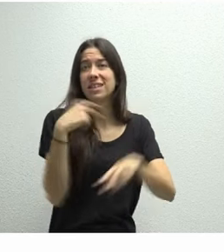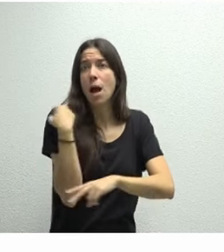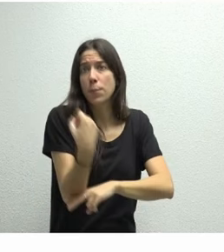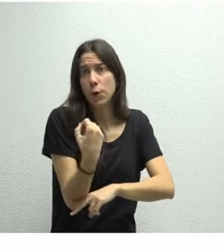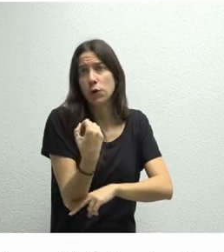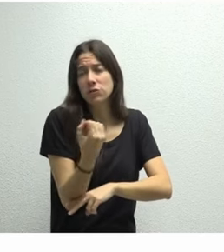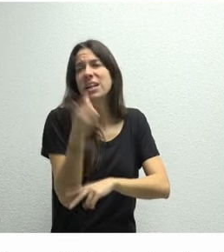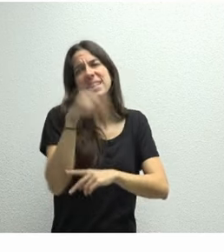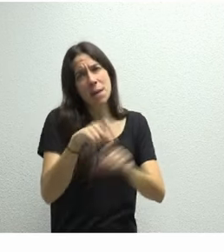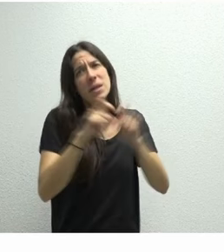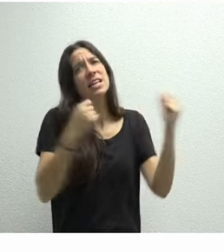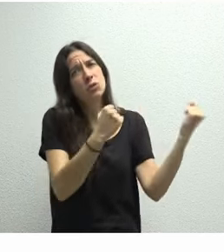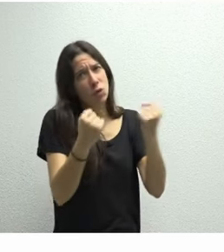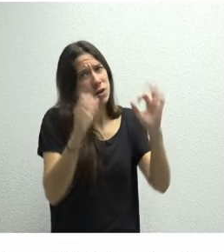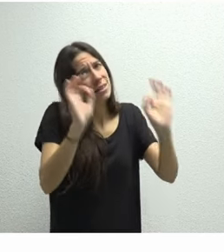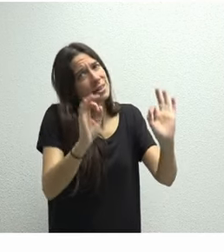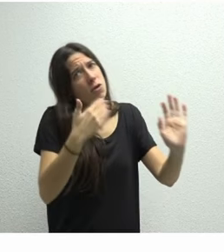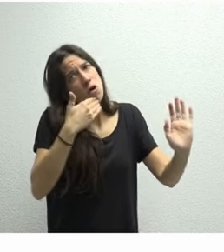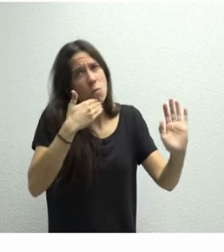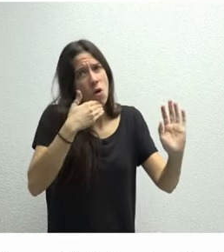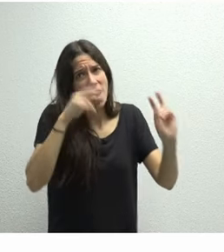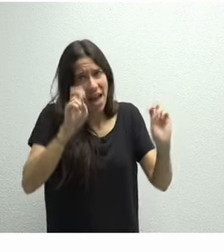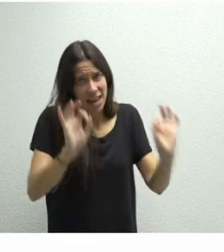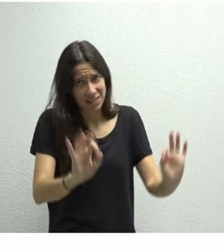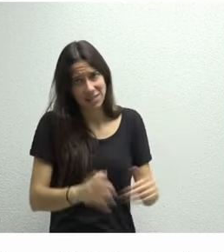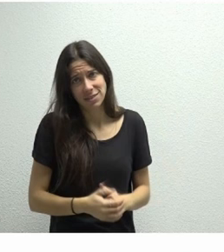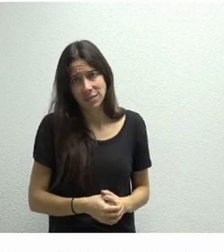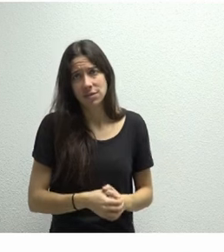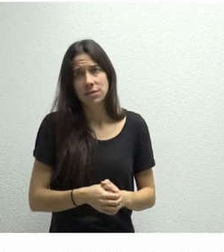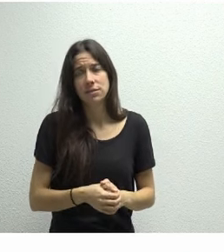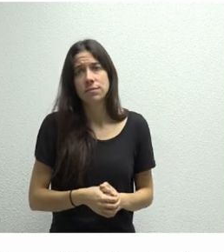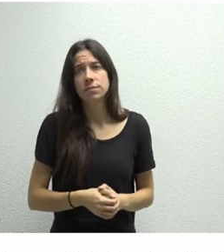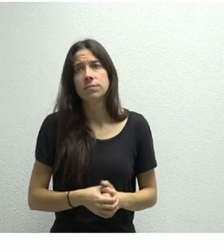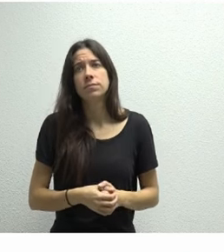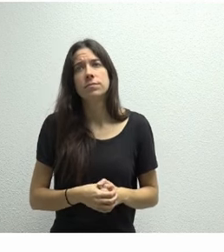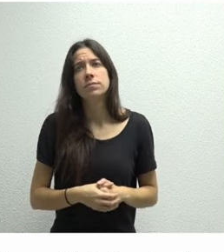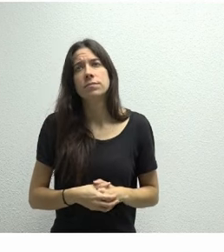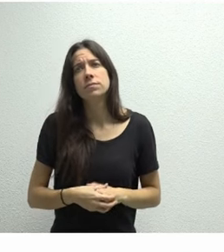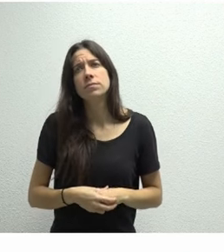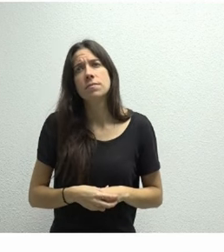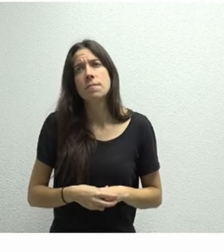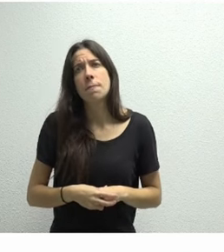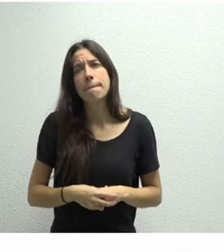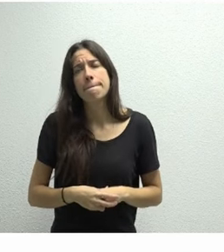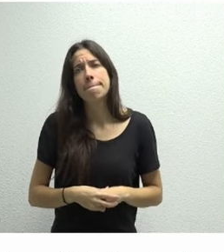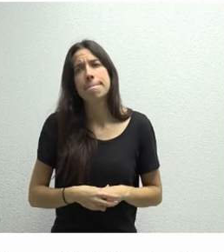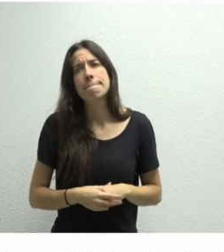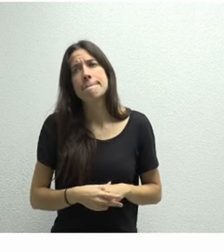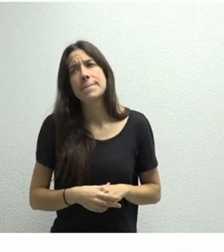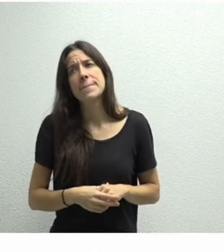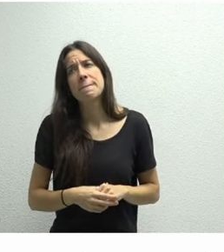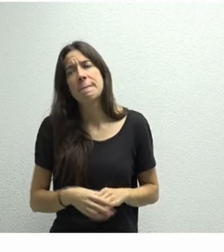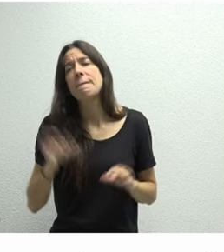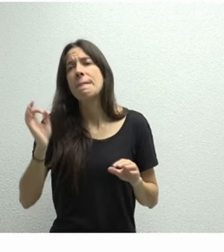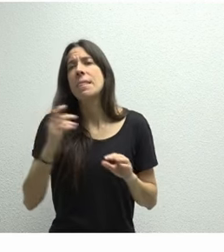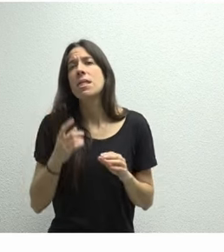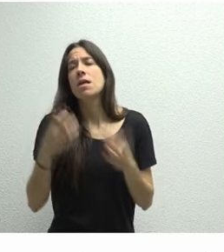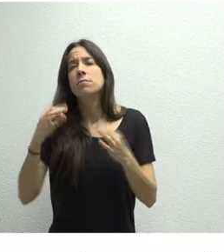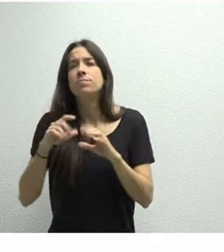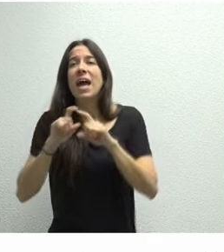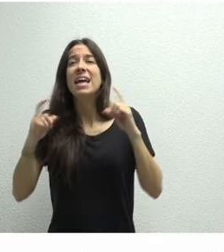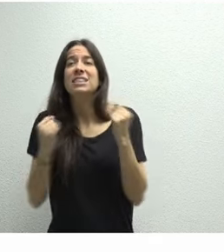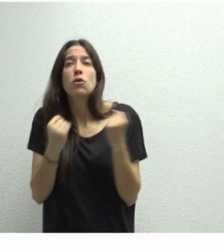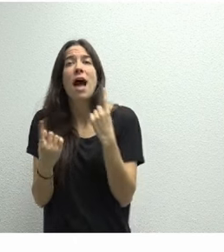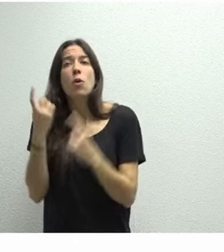institucionalizadora como eh una institución que no siendo muy grande pues tiene iniciativas vinculadas